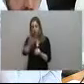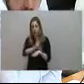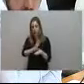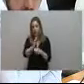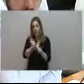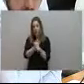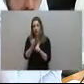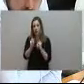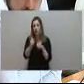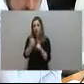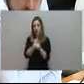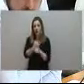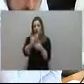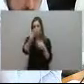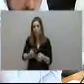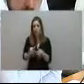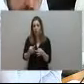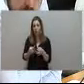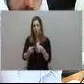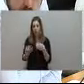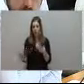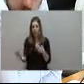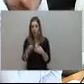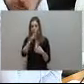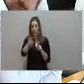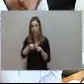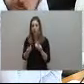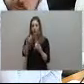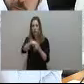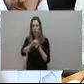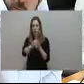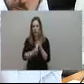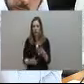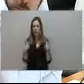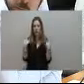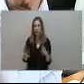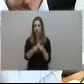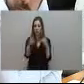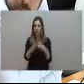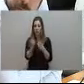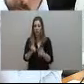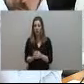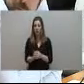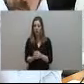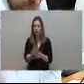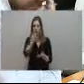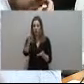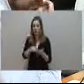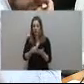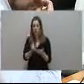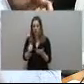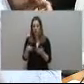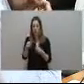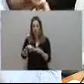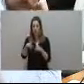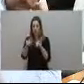se ponga a trabajar de forma firme y decidida en la incorporación de cláusulas de responsabilidad social en la contratación por parte del